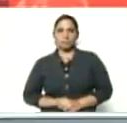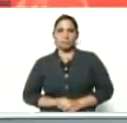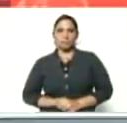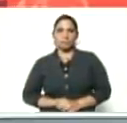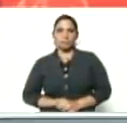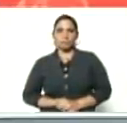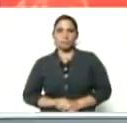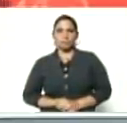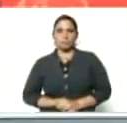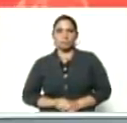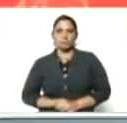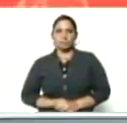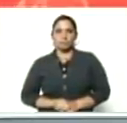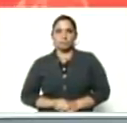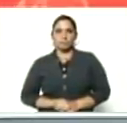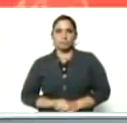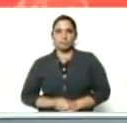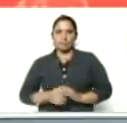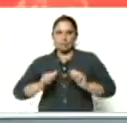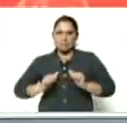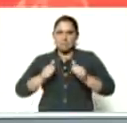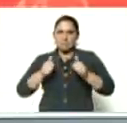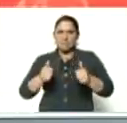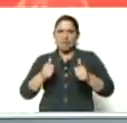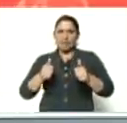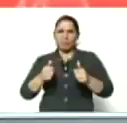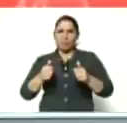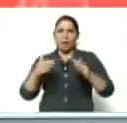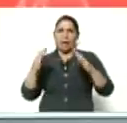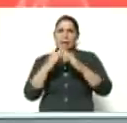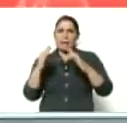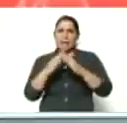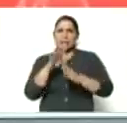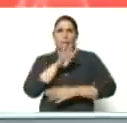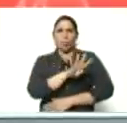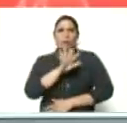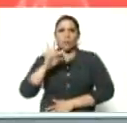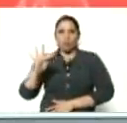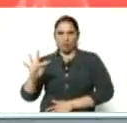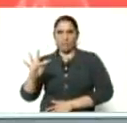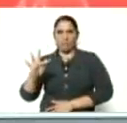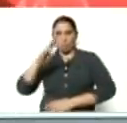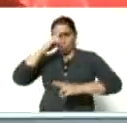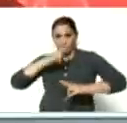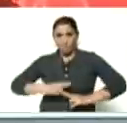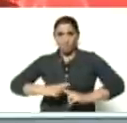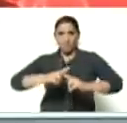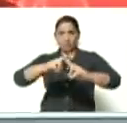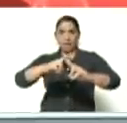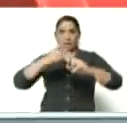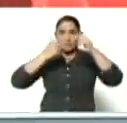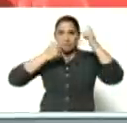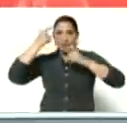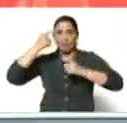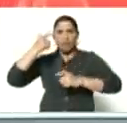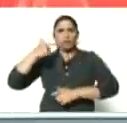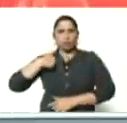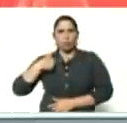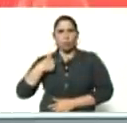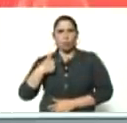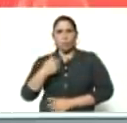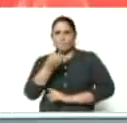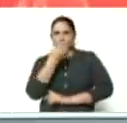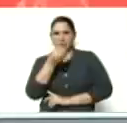y estaban prendiendo el cañón del cuartel de la montaña en el acto en homenaje a nuestro comandante. Yo estaba en el